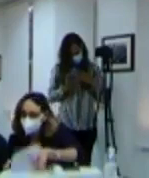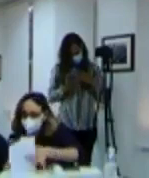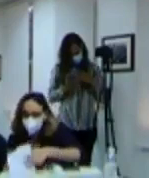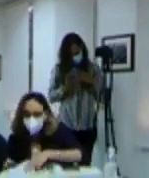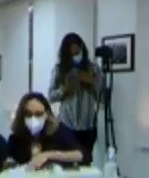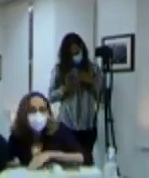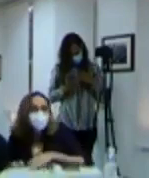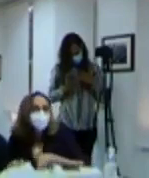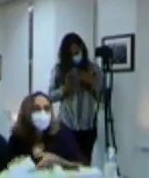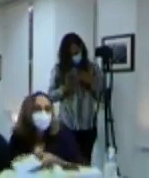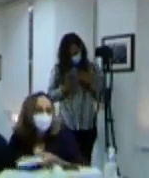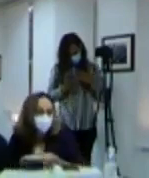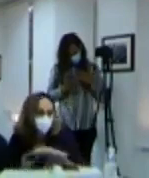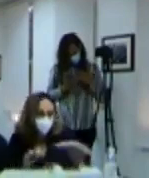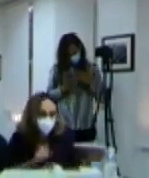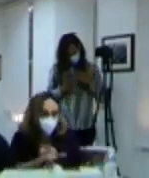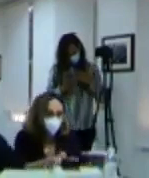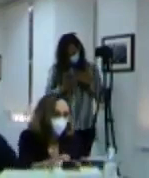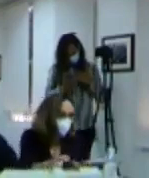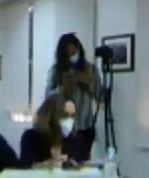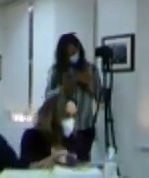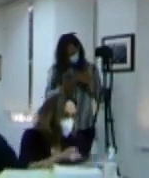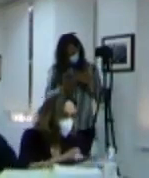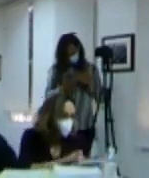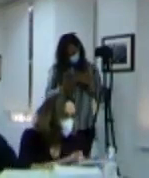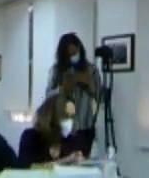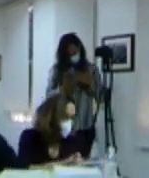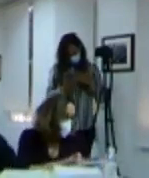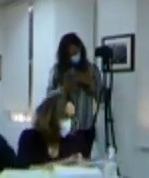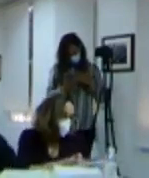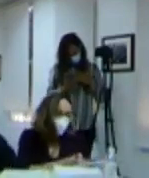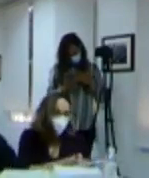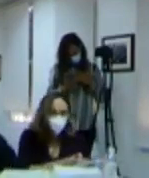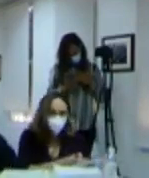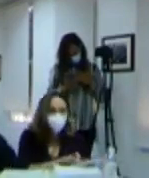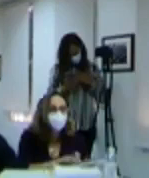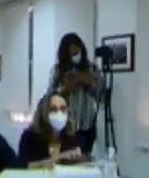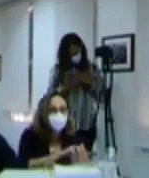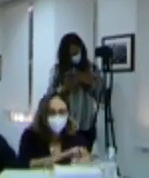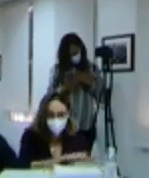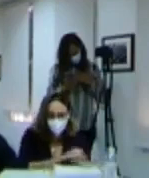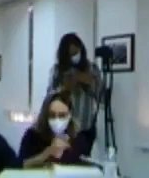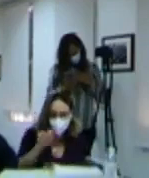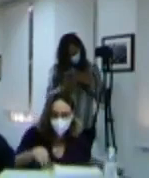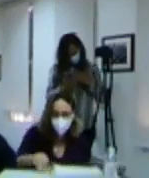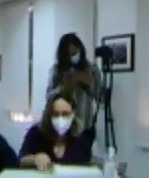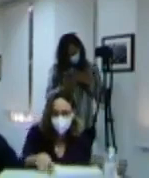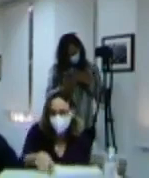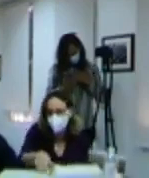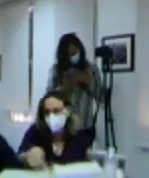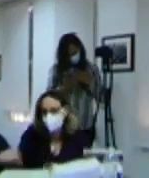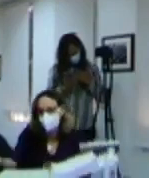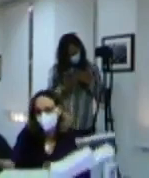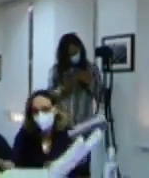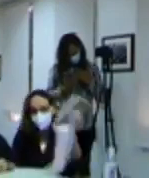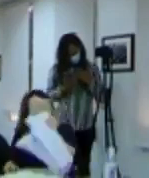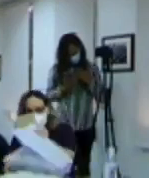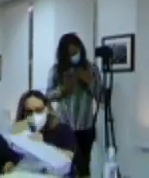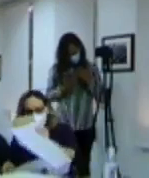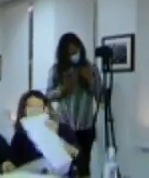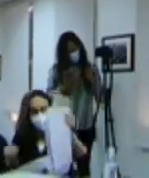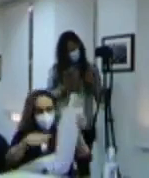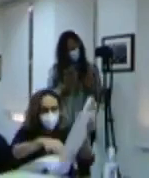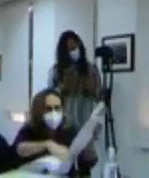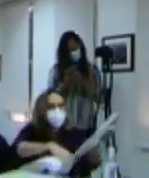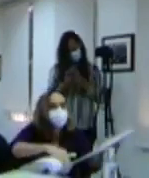pacientemente todas las preguntas. Los documentos que nos han sido entregados van a ser evaluados. Como le dije esta mañana, no los estamos dando por